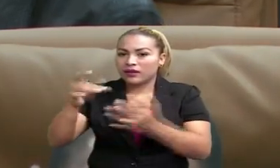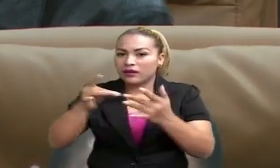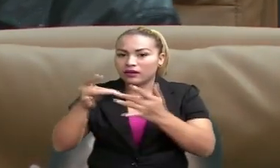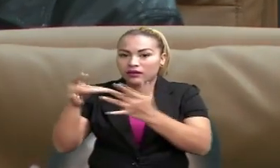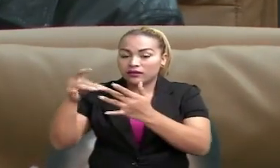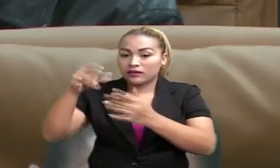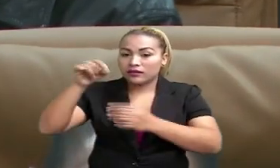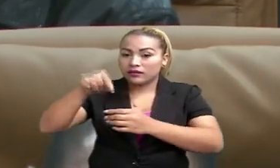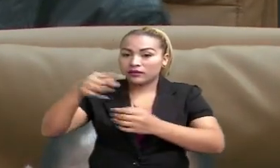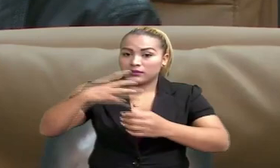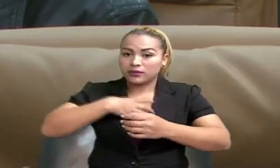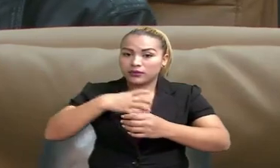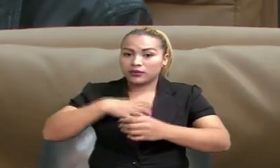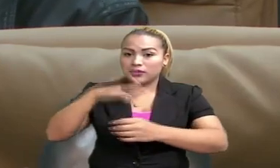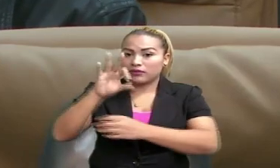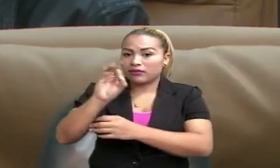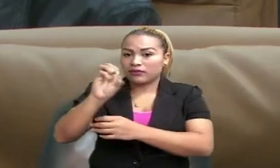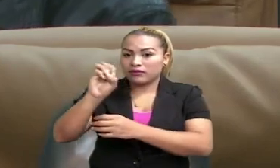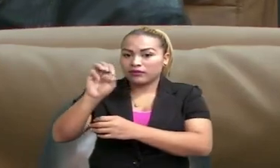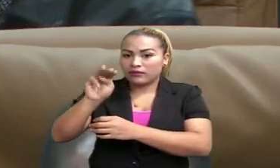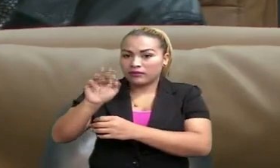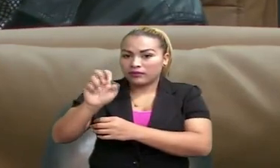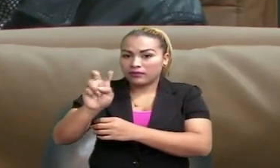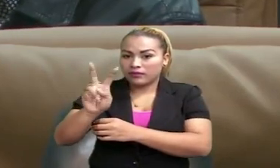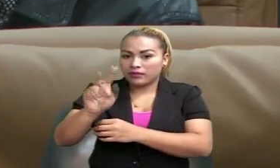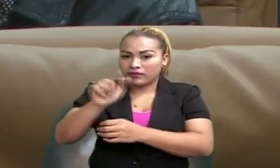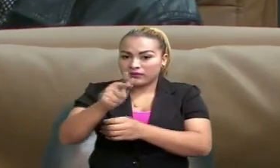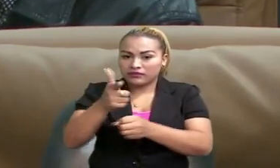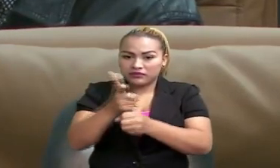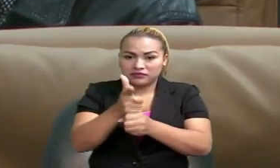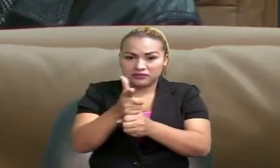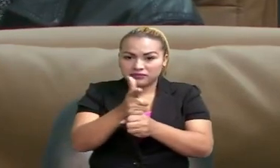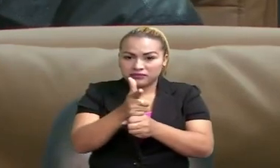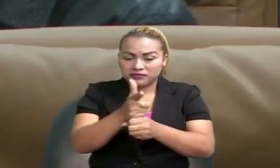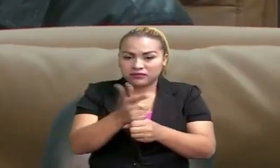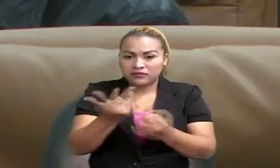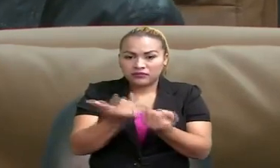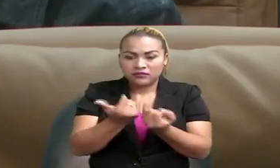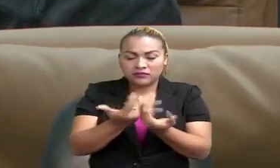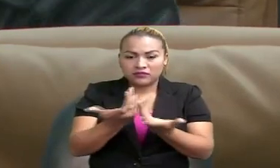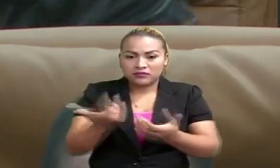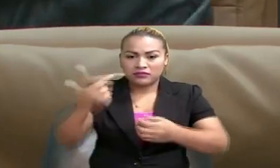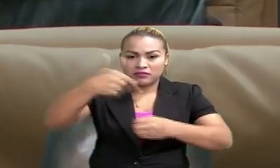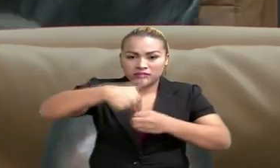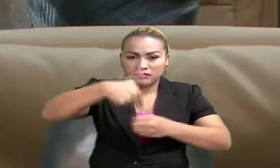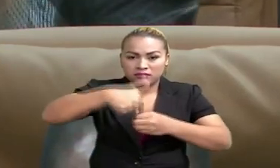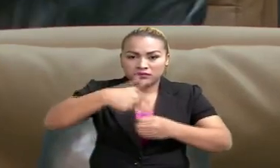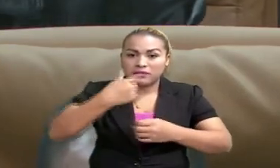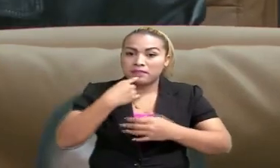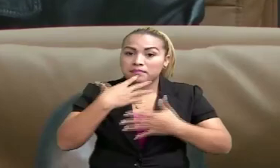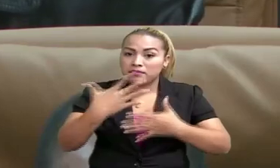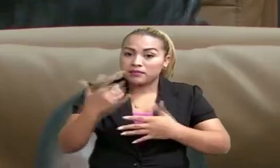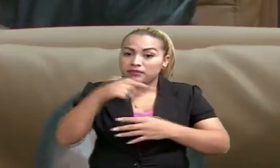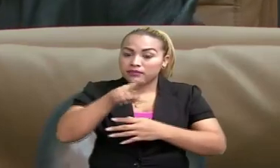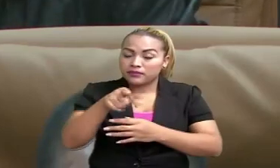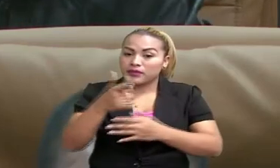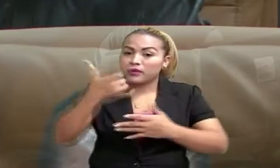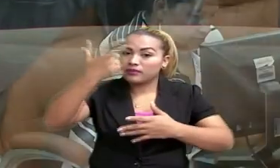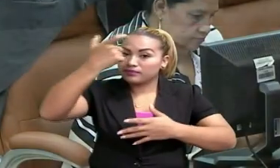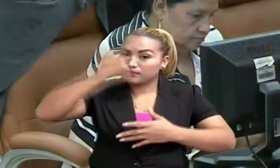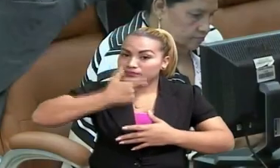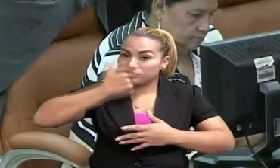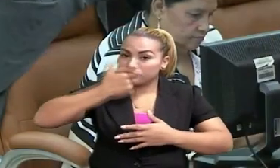FOMAV que grava los combustibles. ¿Por qué digo esto? Porque hay que ser serio, hay que